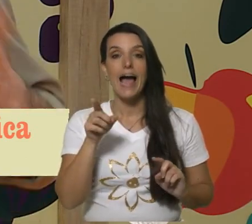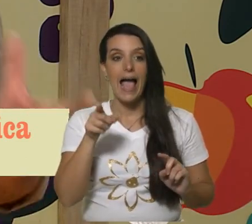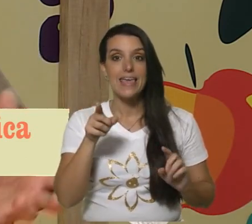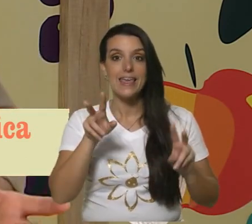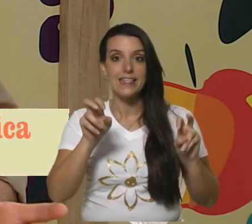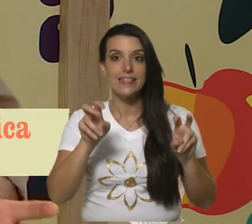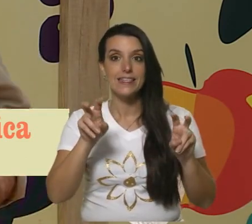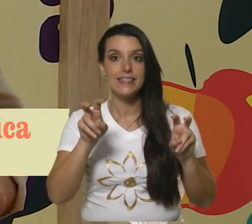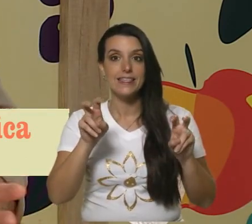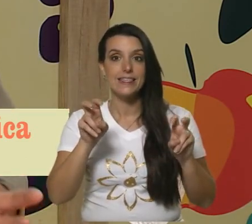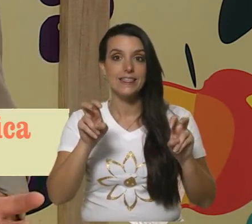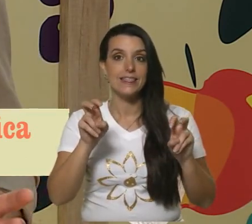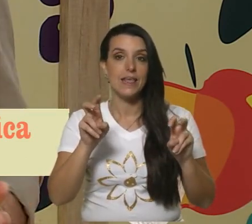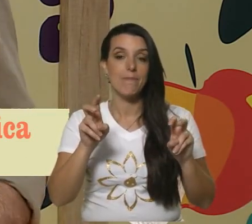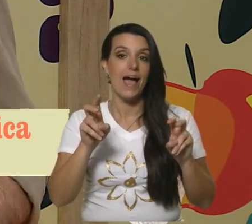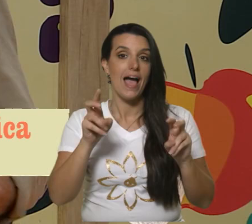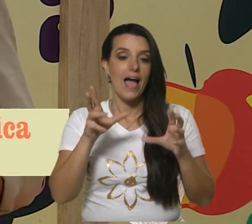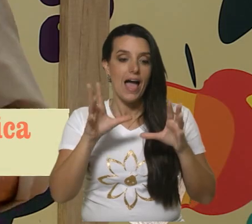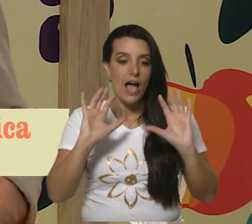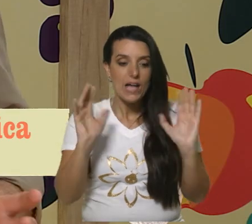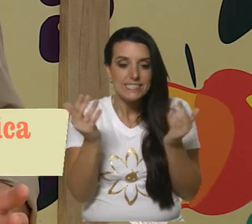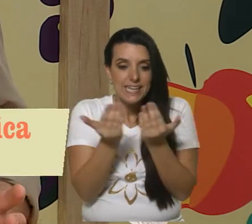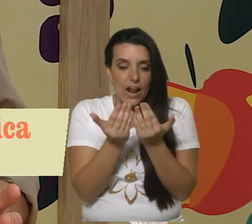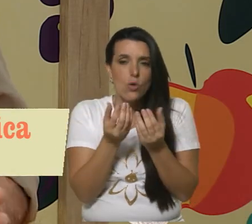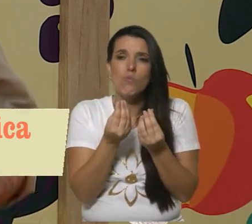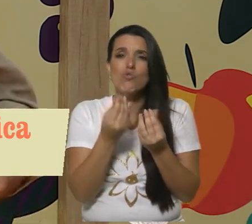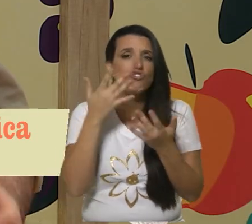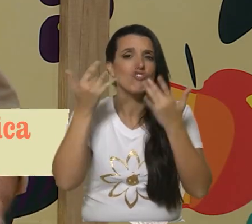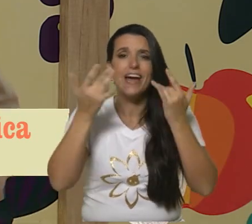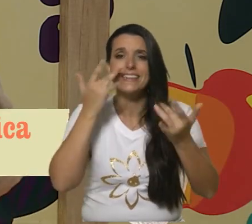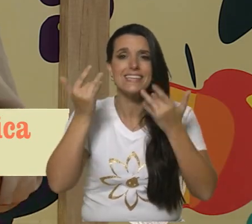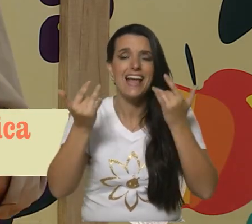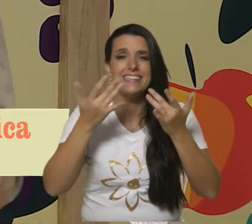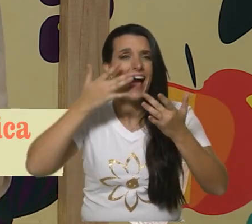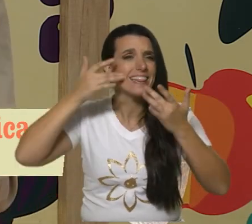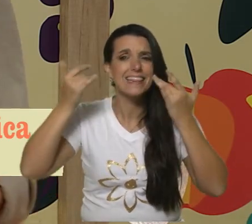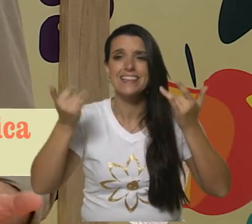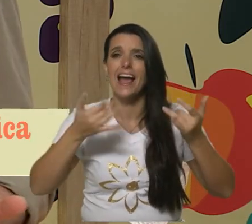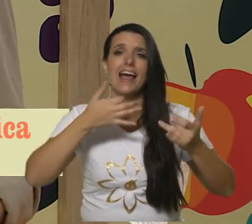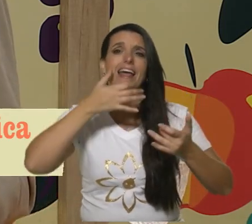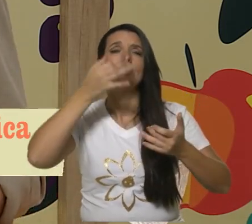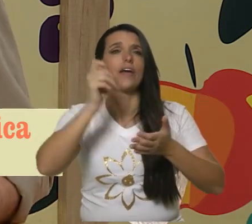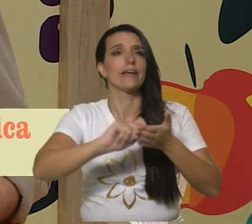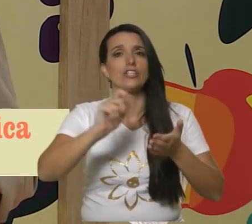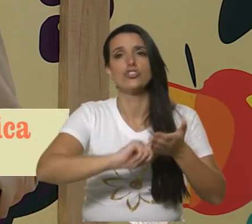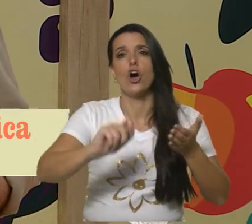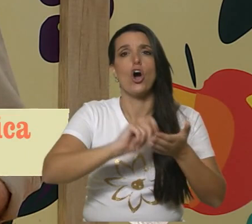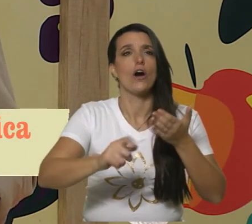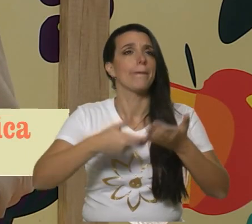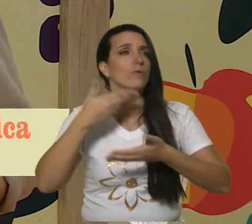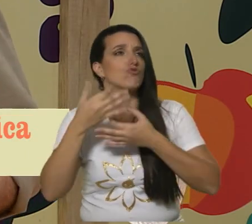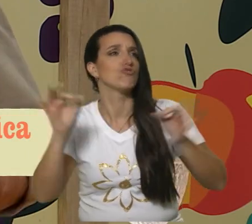que en la cual estuvimos obligados hubo una gran cantidad de artistas y cuando digo artistas me hablo de pintores de músicos de